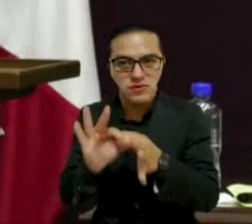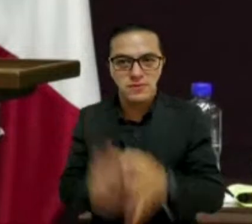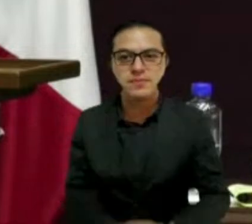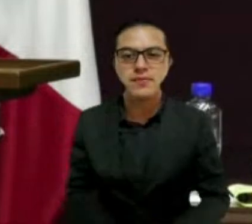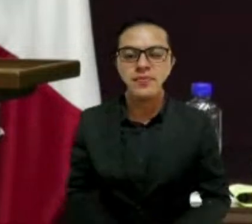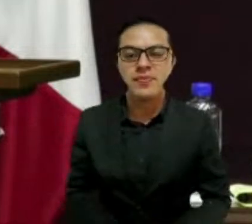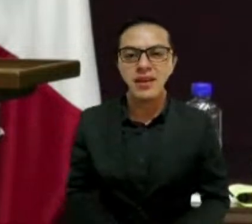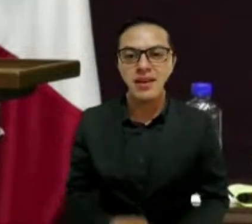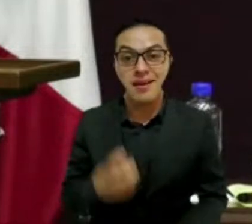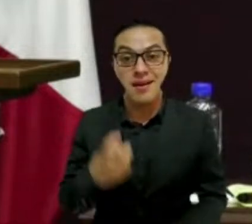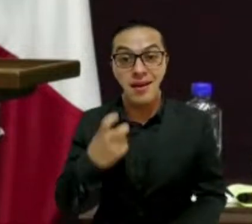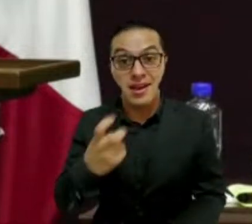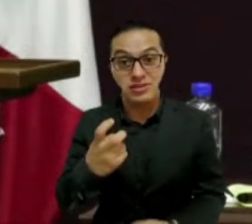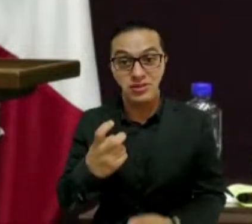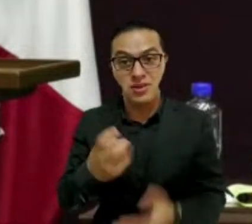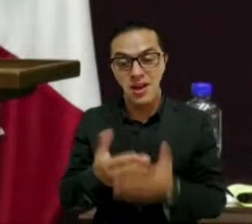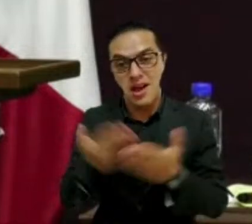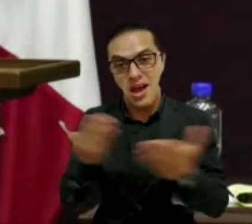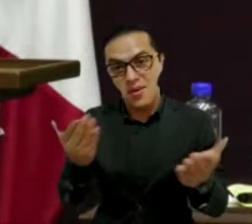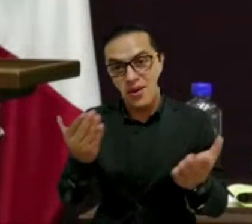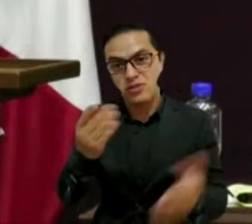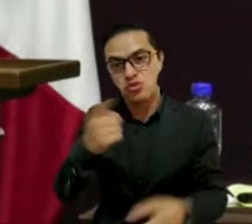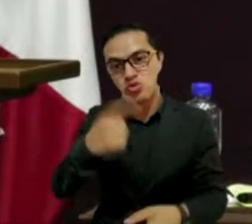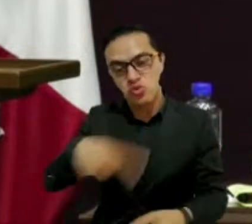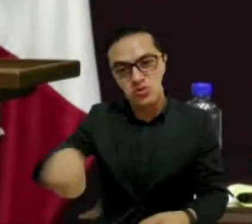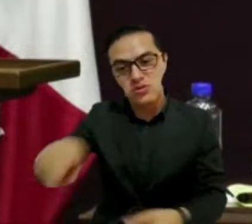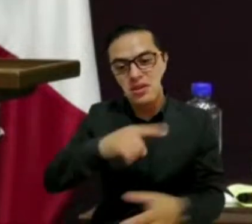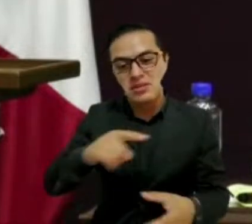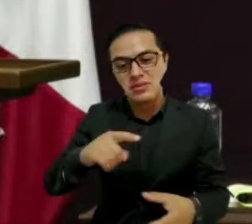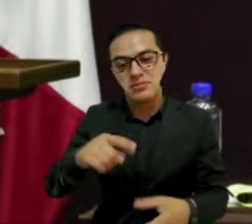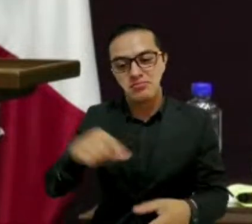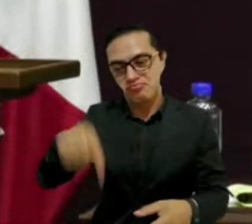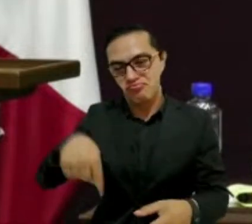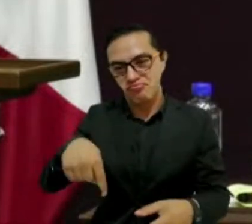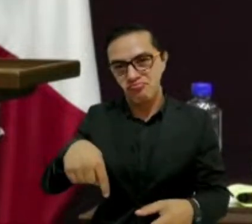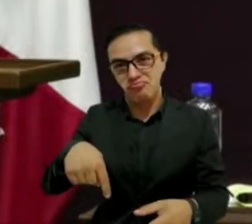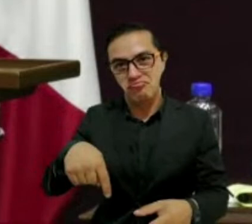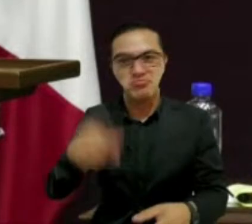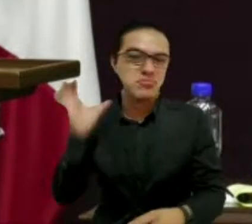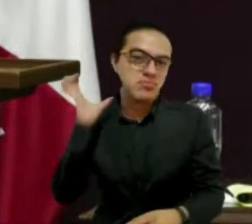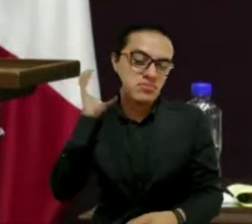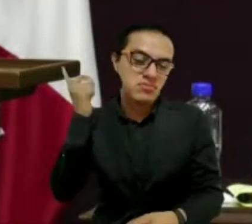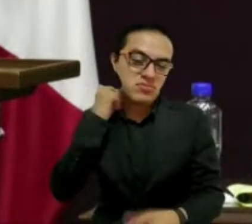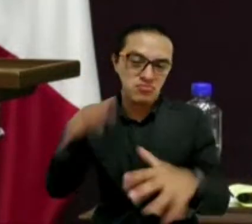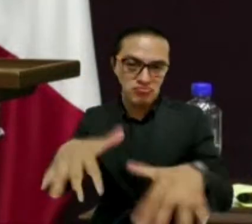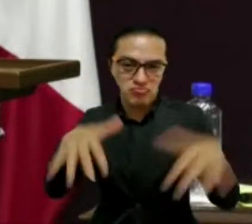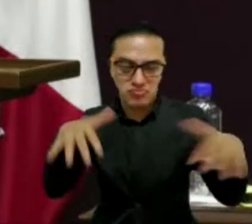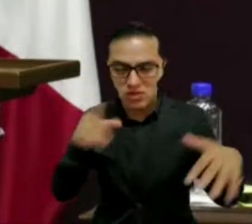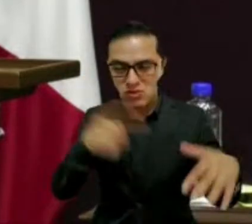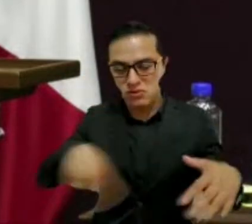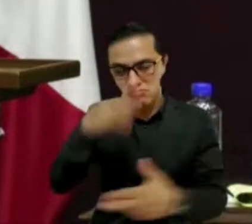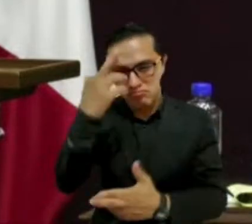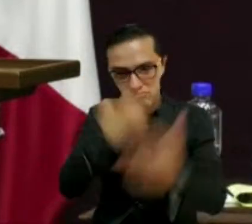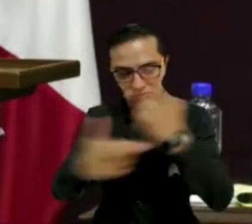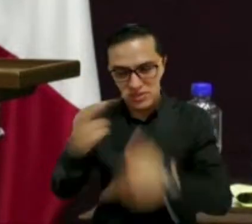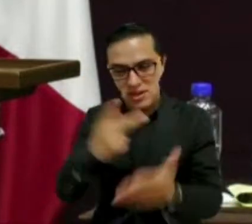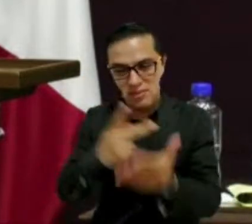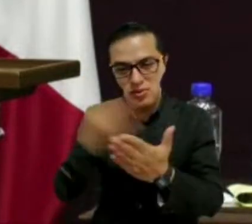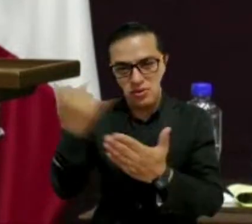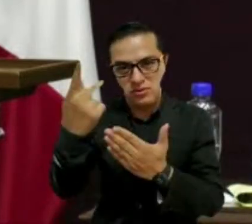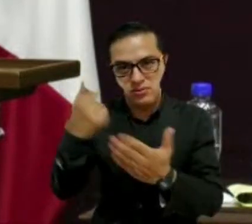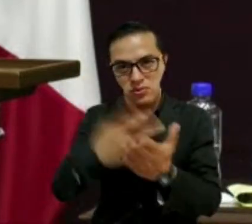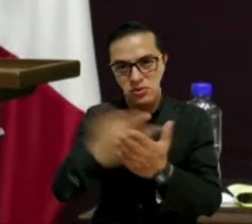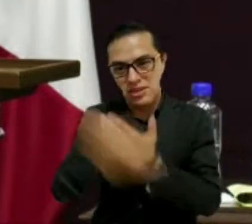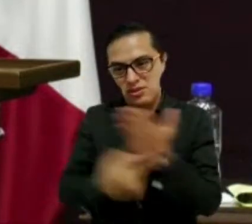permite someter a la consideración de esta honorable asamblea el siguiente proyecto de decreto, que consta de un artículo único donde